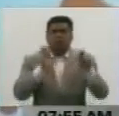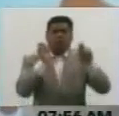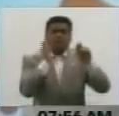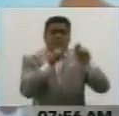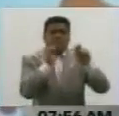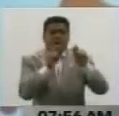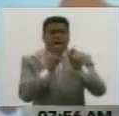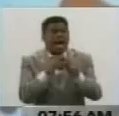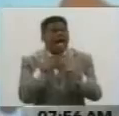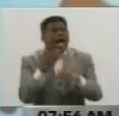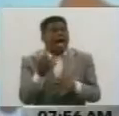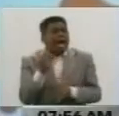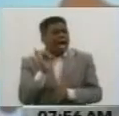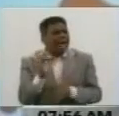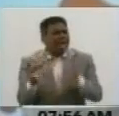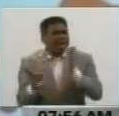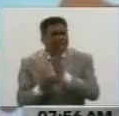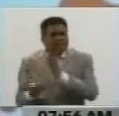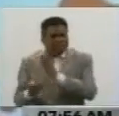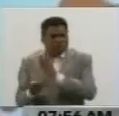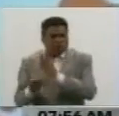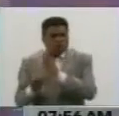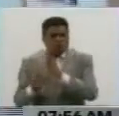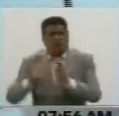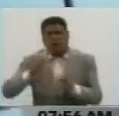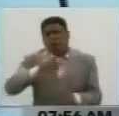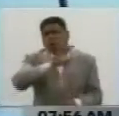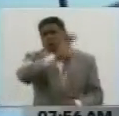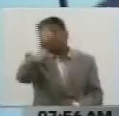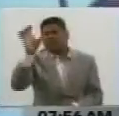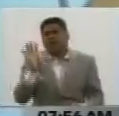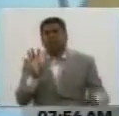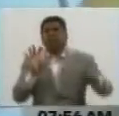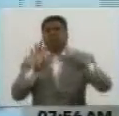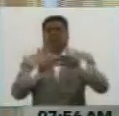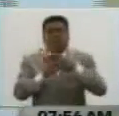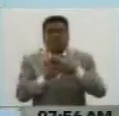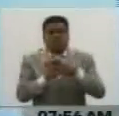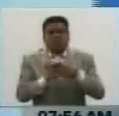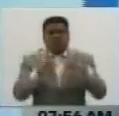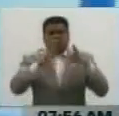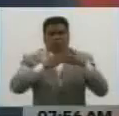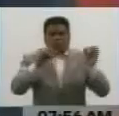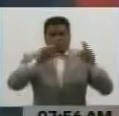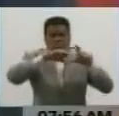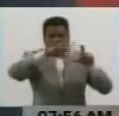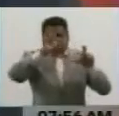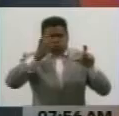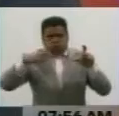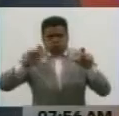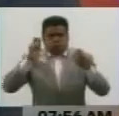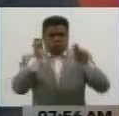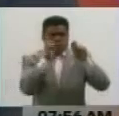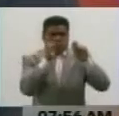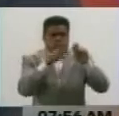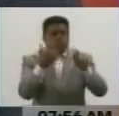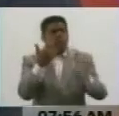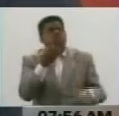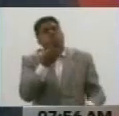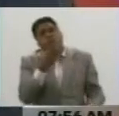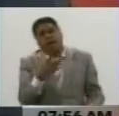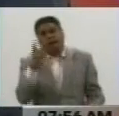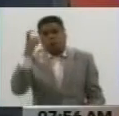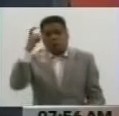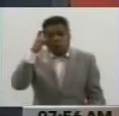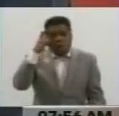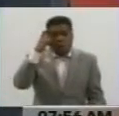transferencia tecnológica con países que quizás están involucrados en el arco minero? Bueno, hoy en día Venezuela,